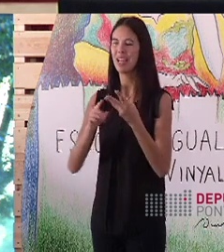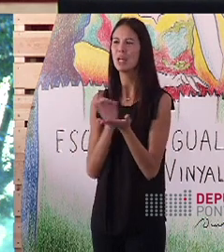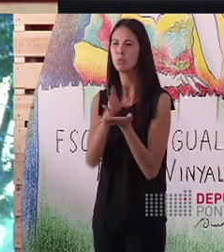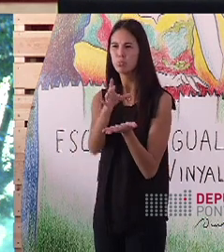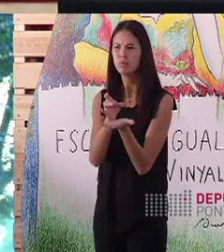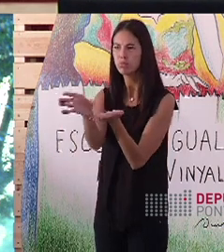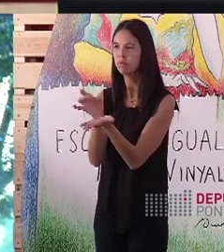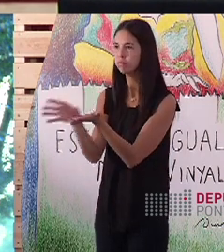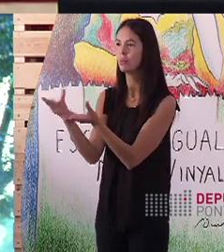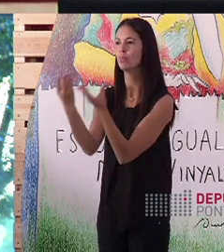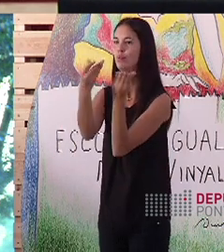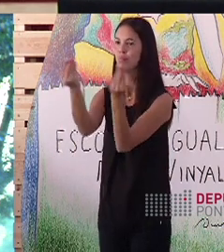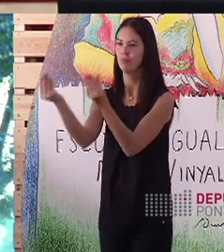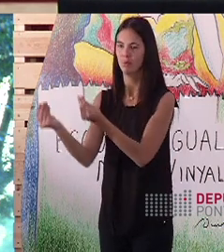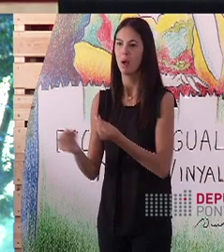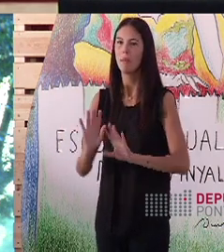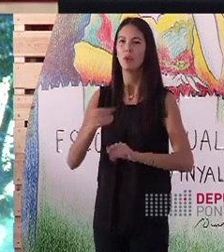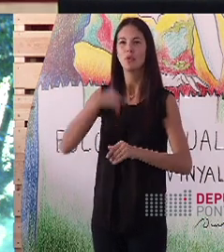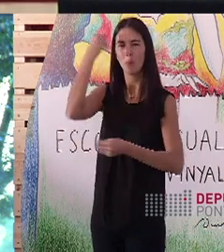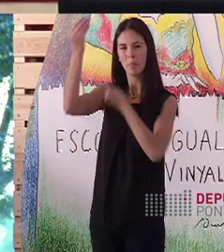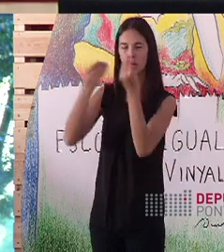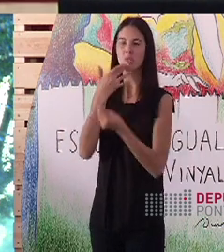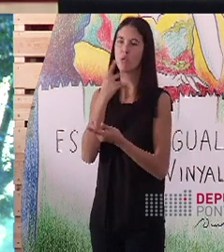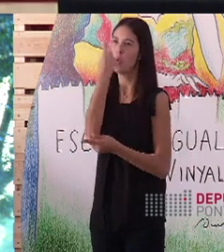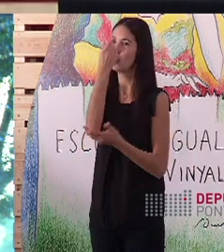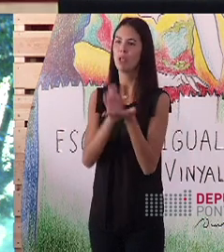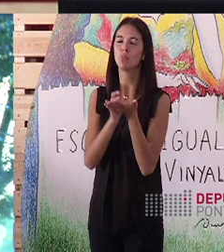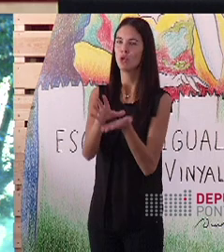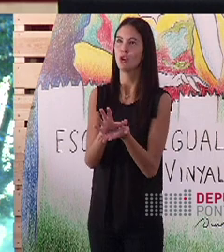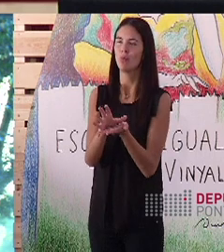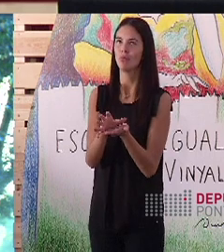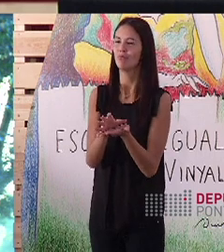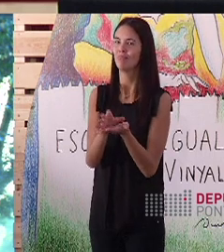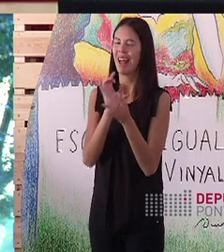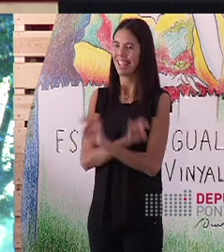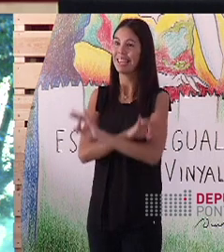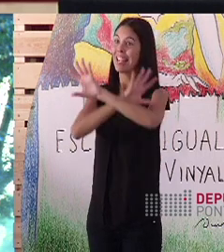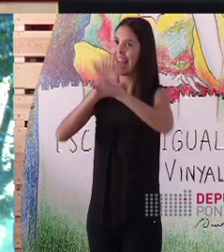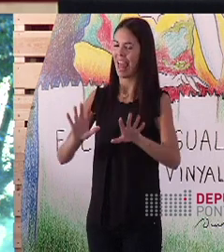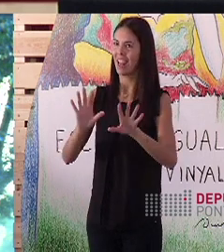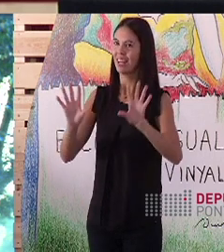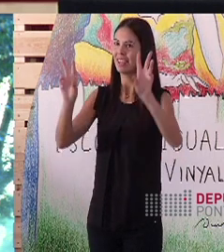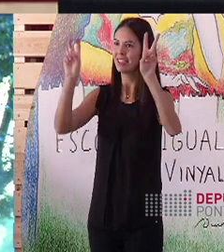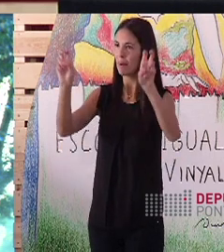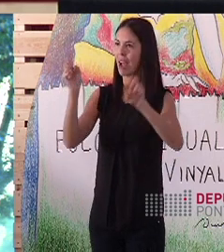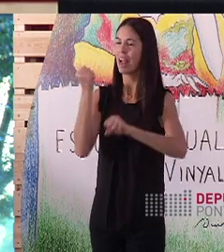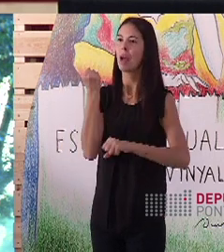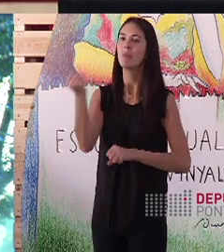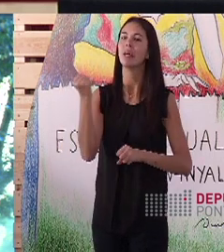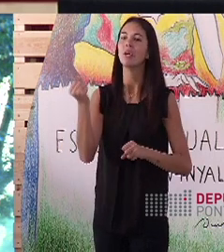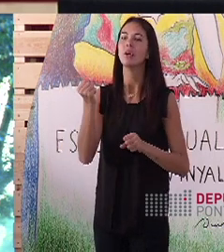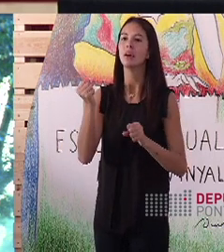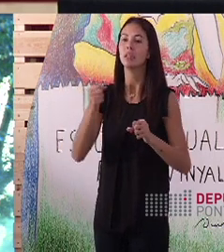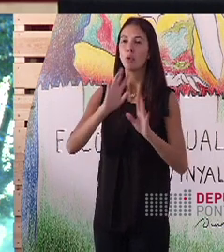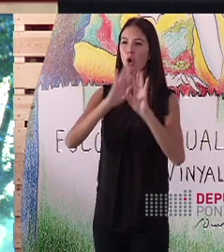pero yo creo que si hay una expulsión paradigmática del capitalismo neoliberal, del